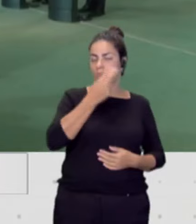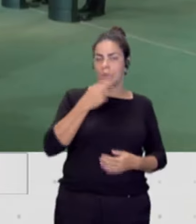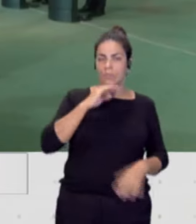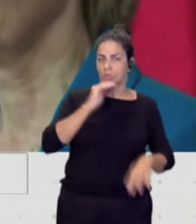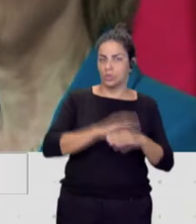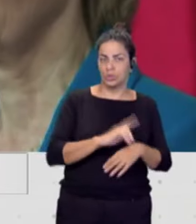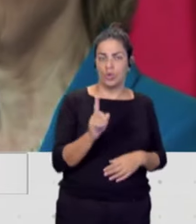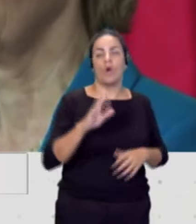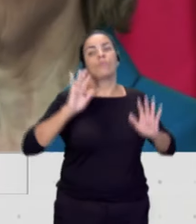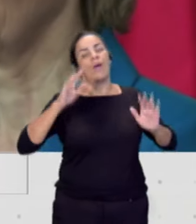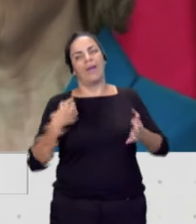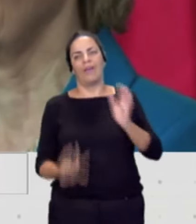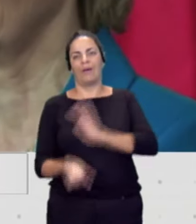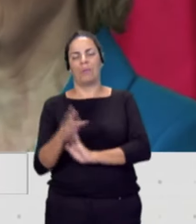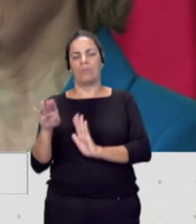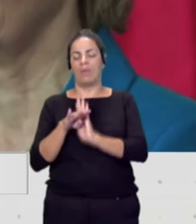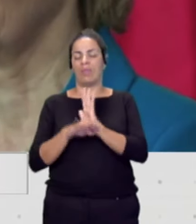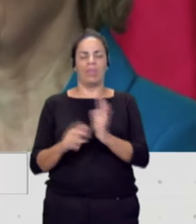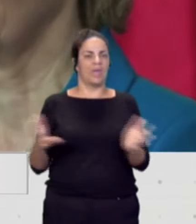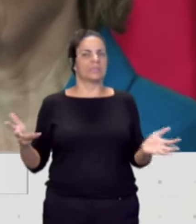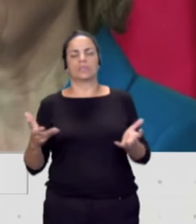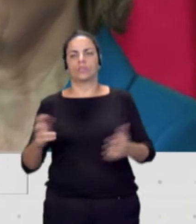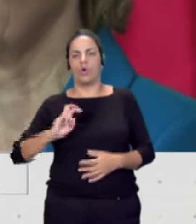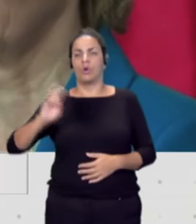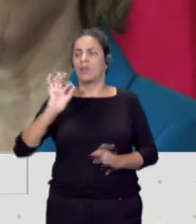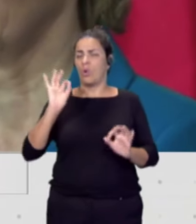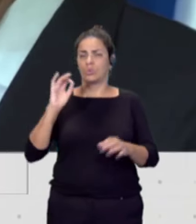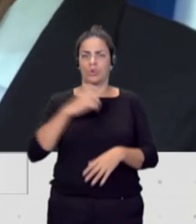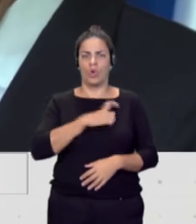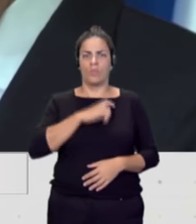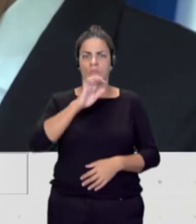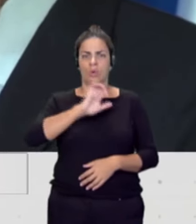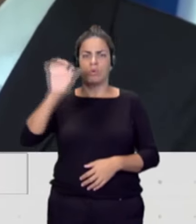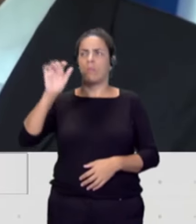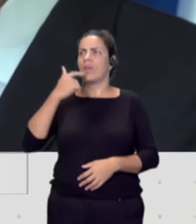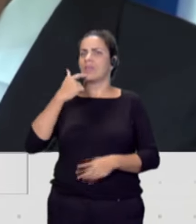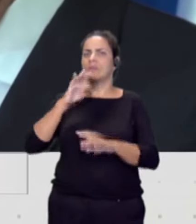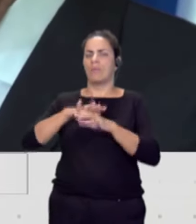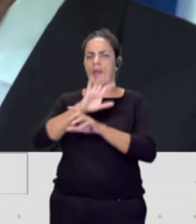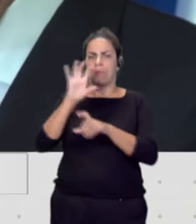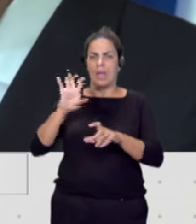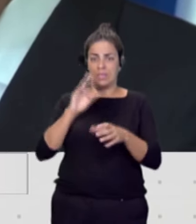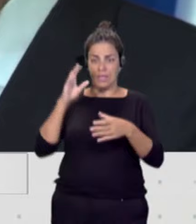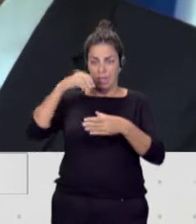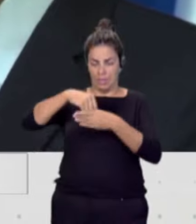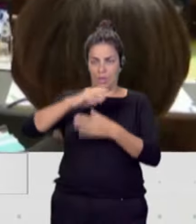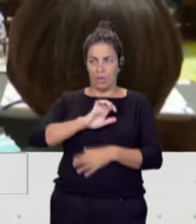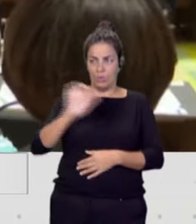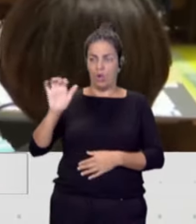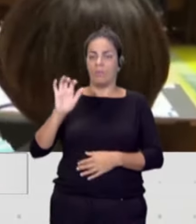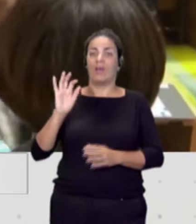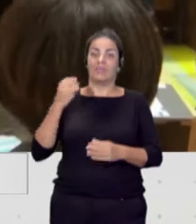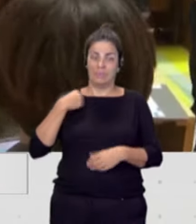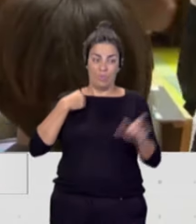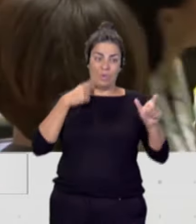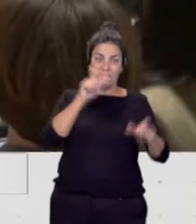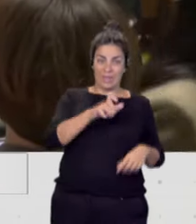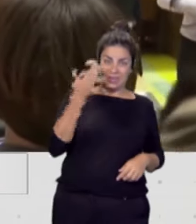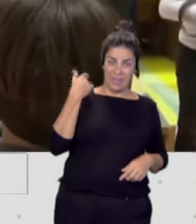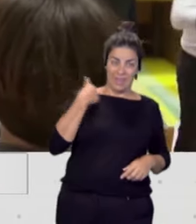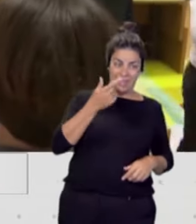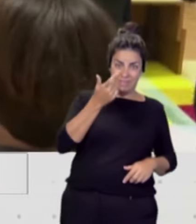que precisamente plantea la Comisión Europea hacia los países miembros de la Unión Europea de que este señor es vicepresidente. Pero ¿cuál es el problema? El